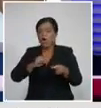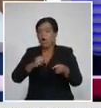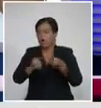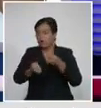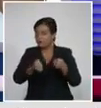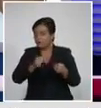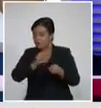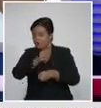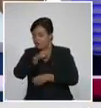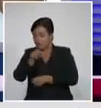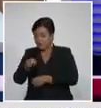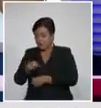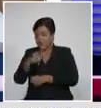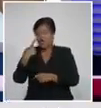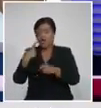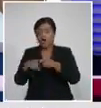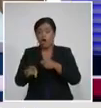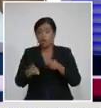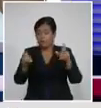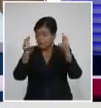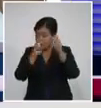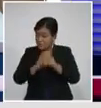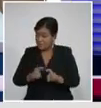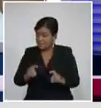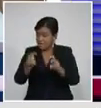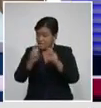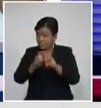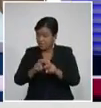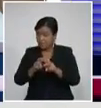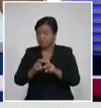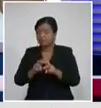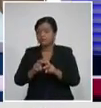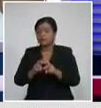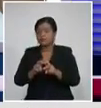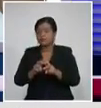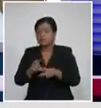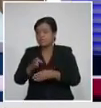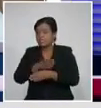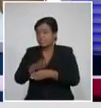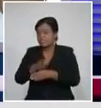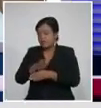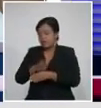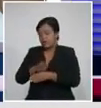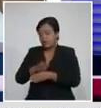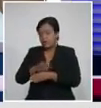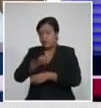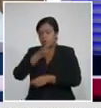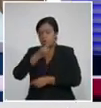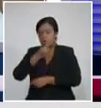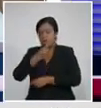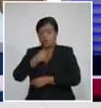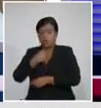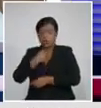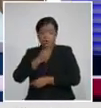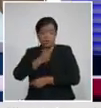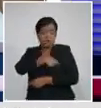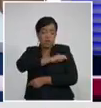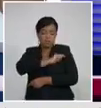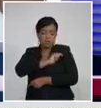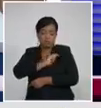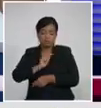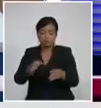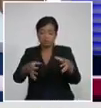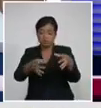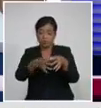existen estudios también clínicos de cohortes. ¿Qué significa? Yo puedo ahora tomar una población, ¿no?